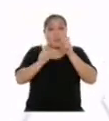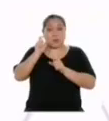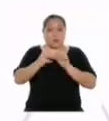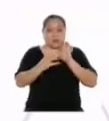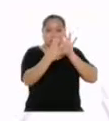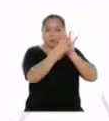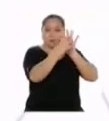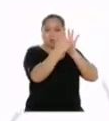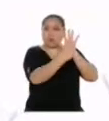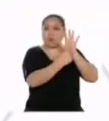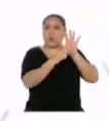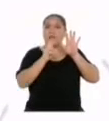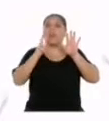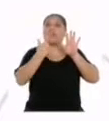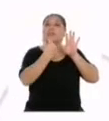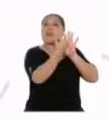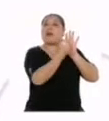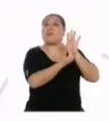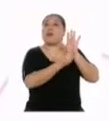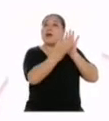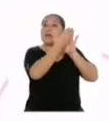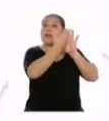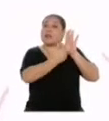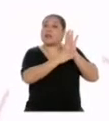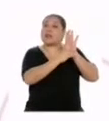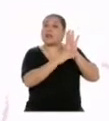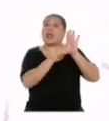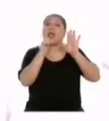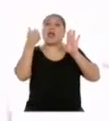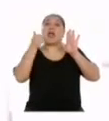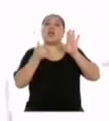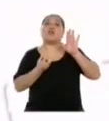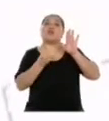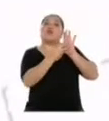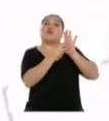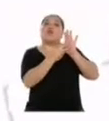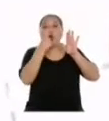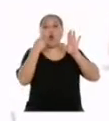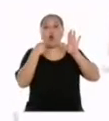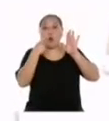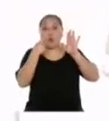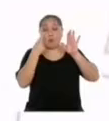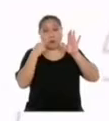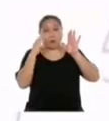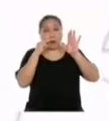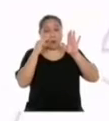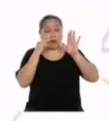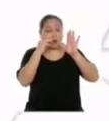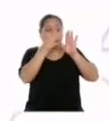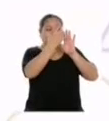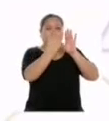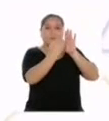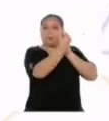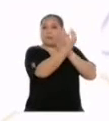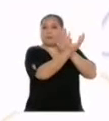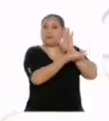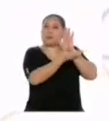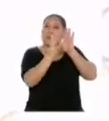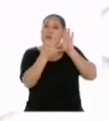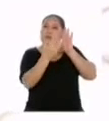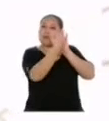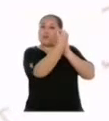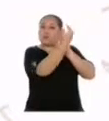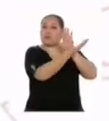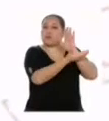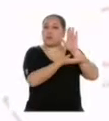circular, una tercera parte representada por el sector azul estuvo formada por el género masculino y aproximadamente